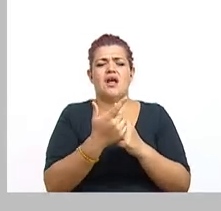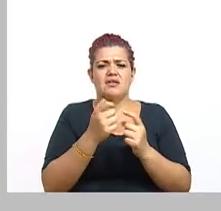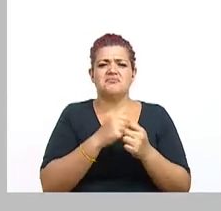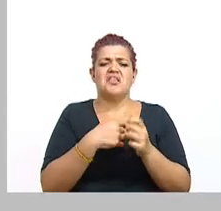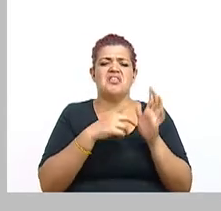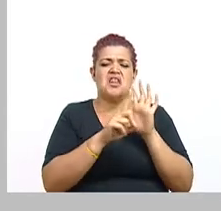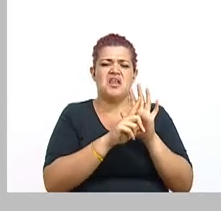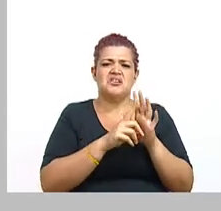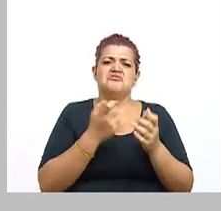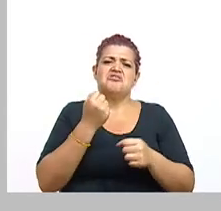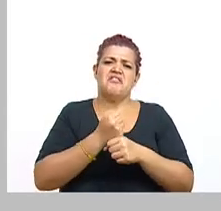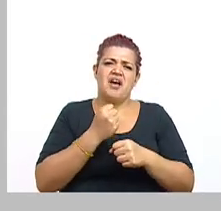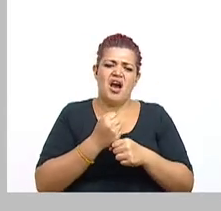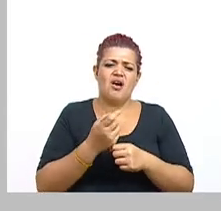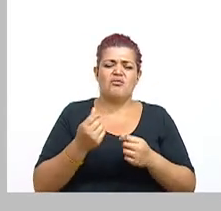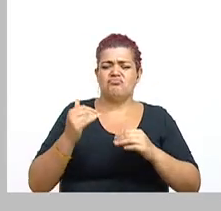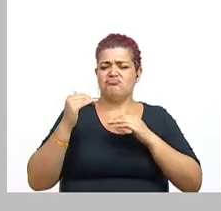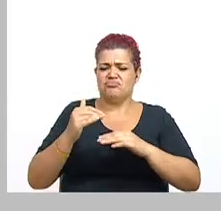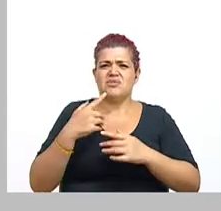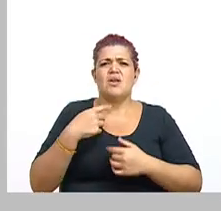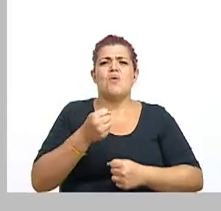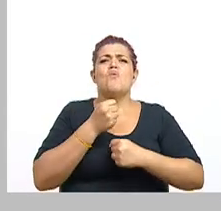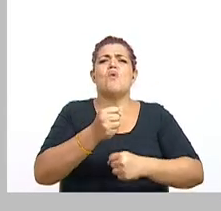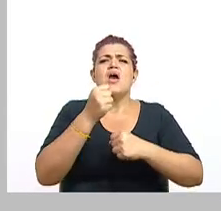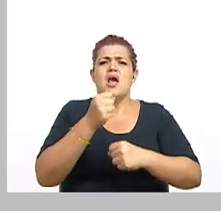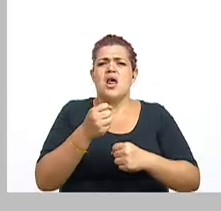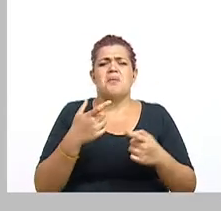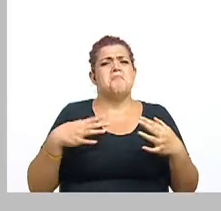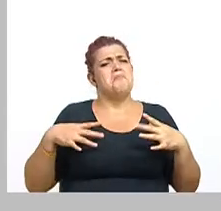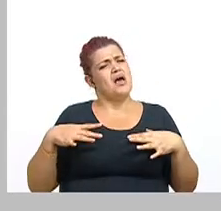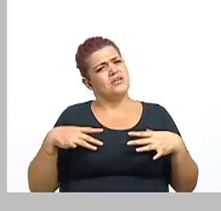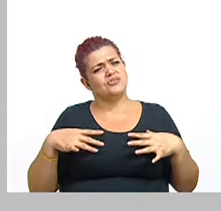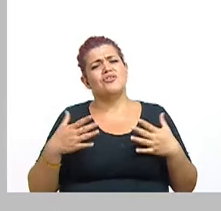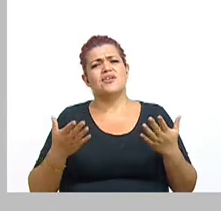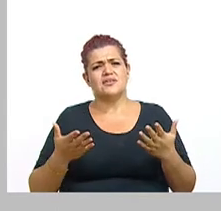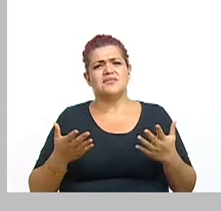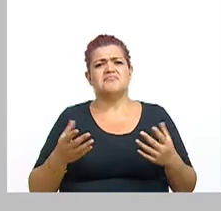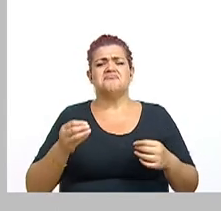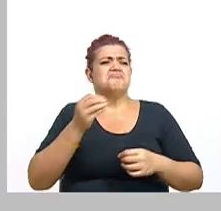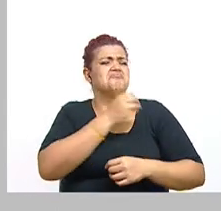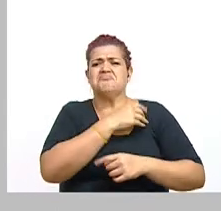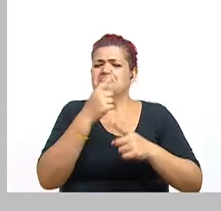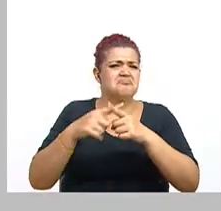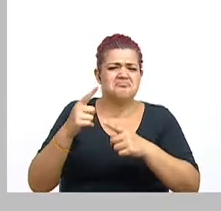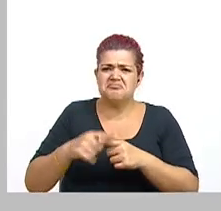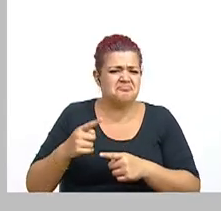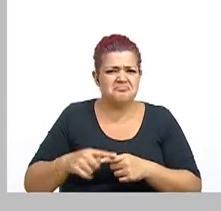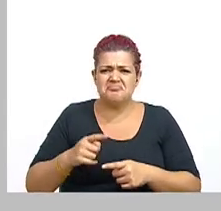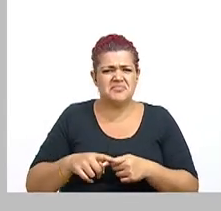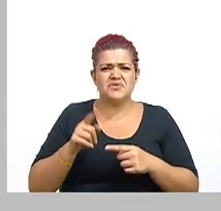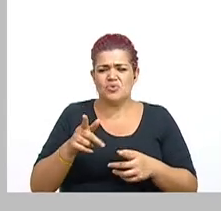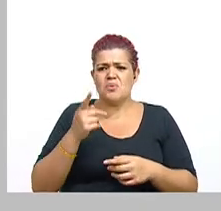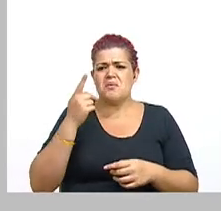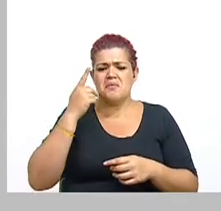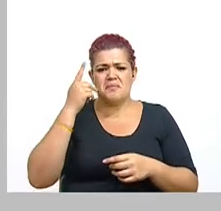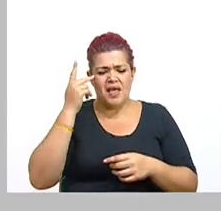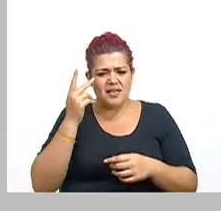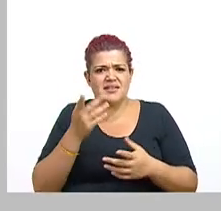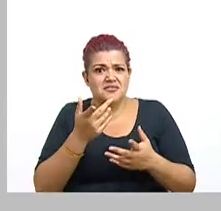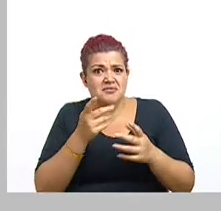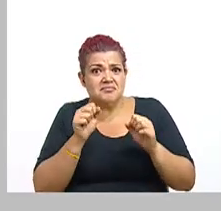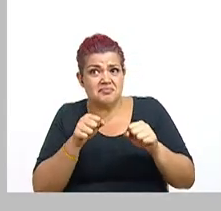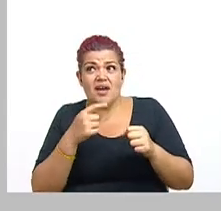trabajo, a la familia, salario mínimo, derecho a huelga, bueno, a vacaciones, preaviso, cesantía. Si están con sus papás, sus mamás, sus